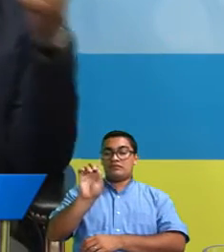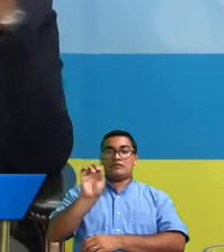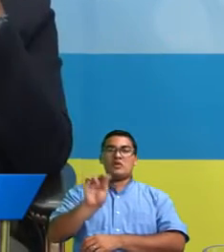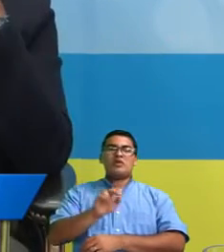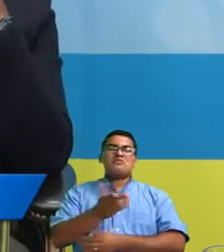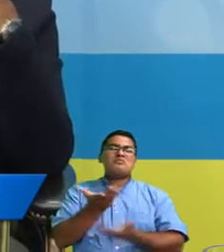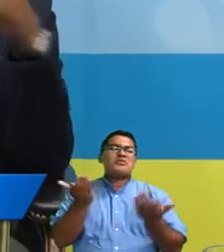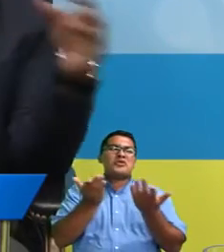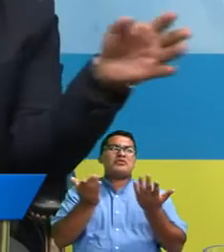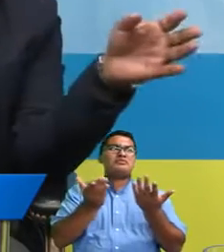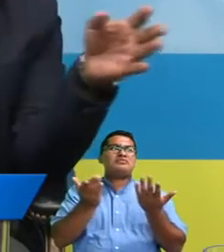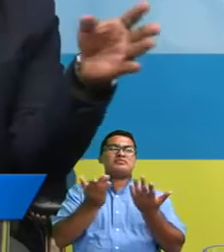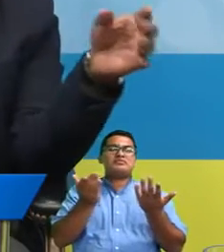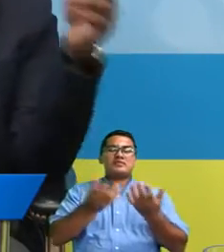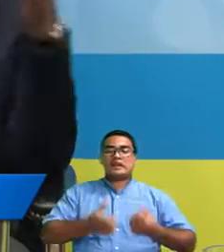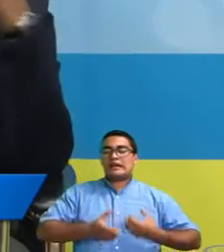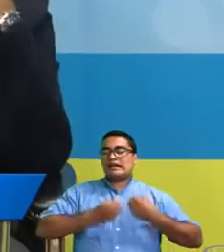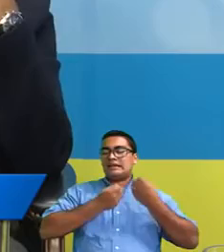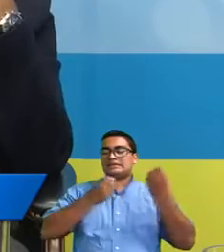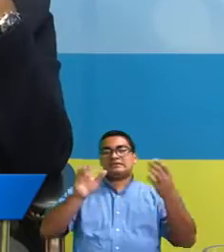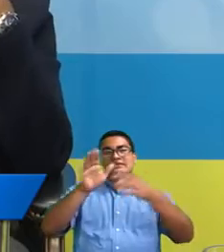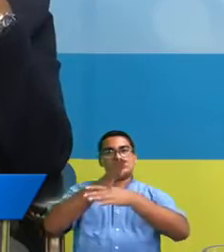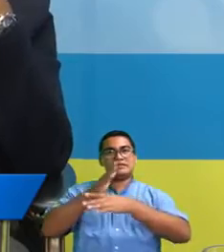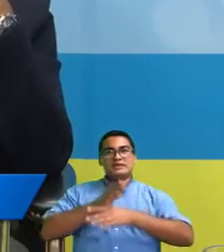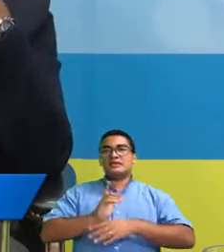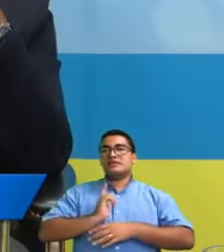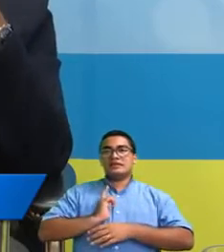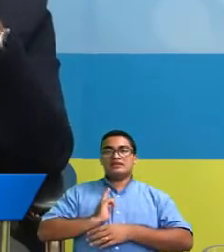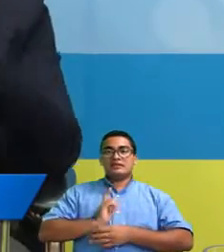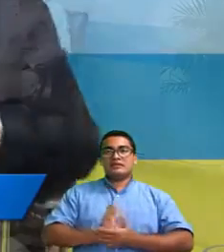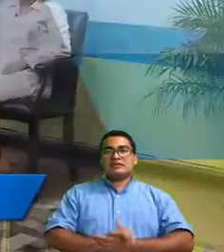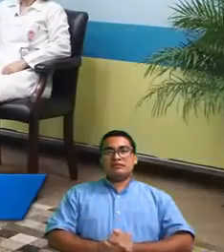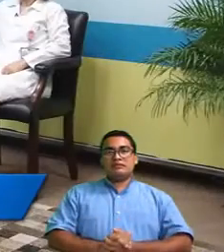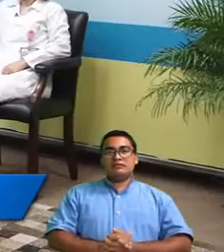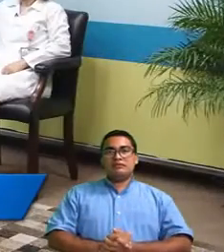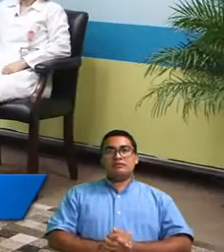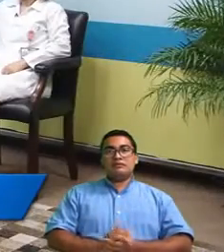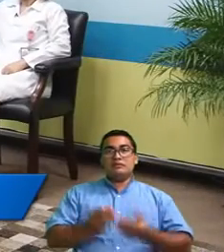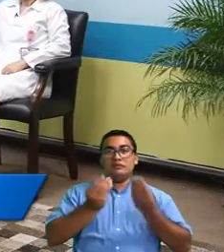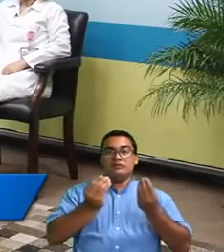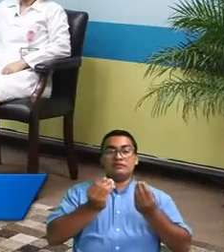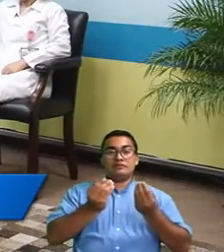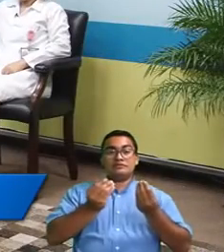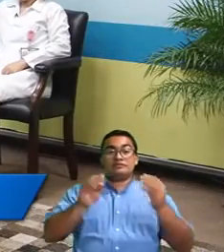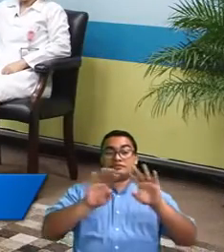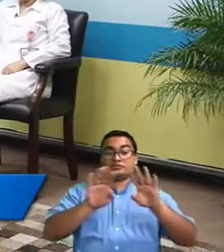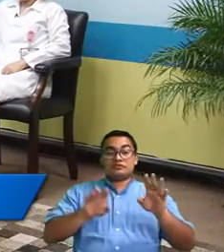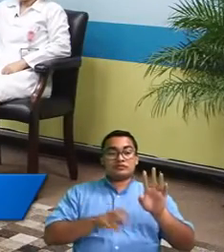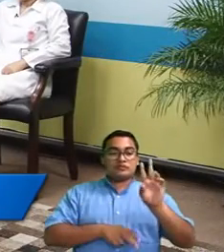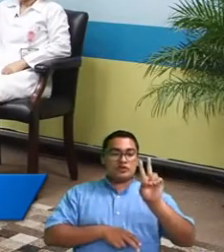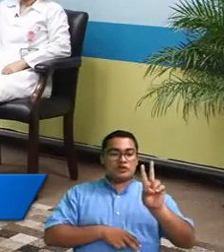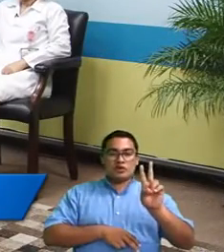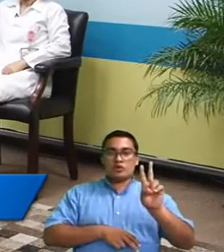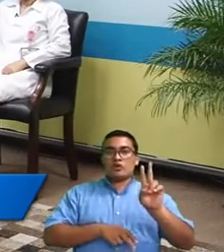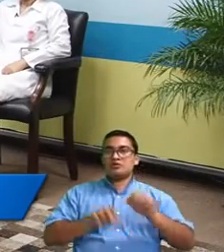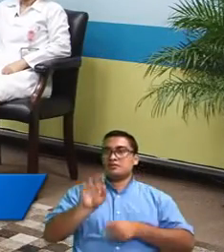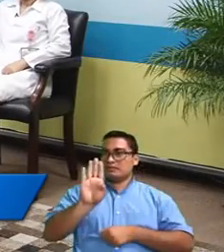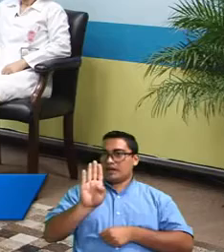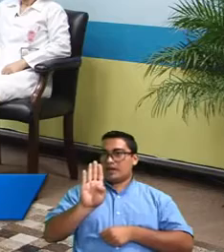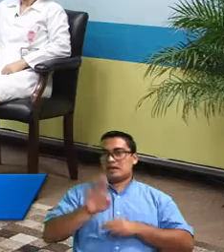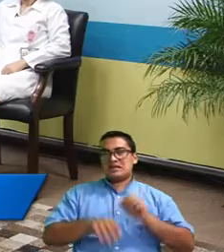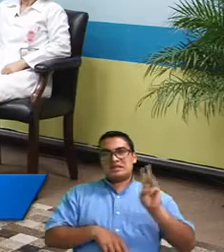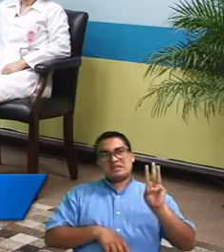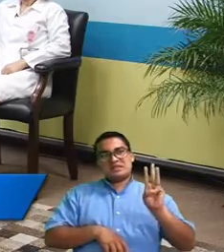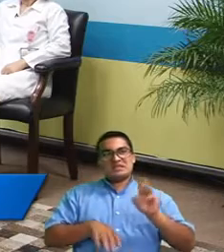cáncer, diferentes tipos de cáncer que hay? Bueno, la mayoría llegan en etapas 2B y 3B. ¿Qué significa eso?